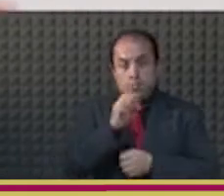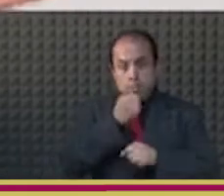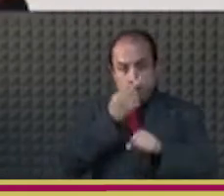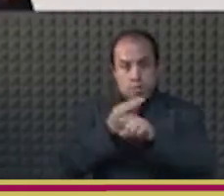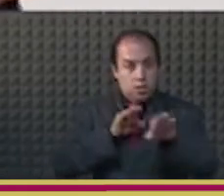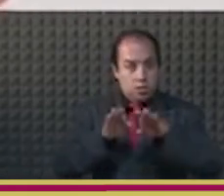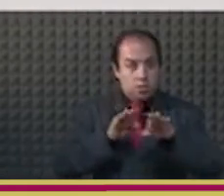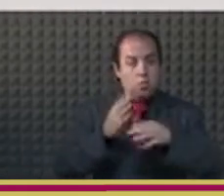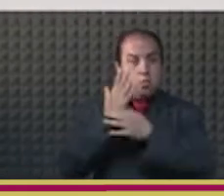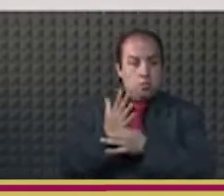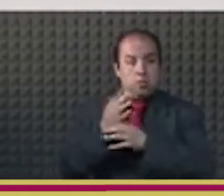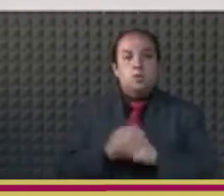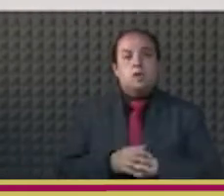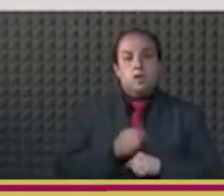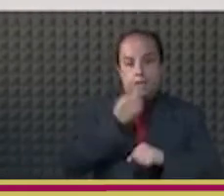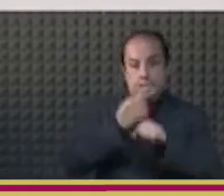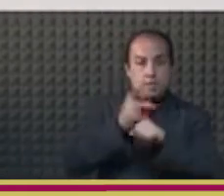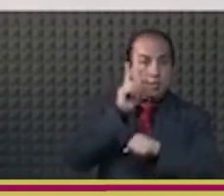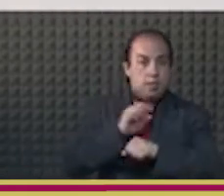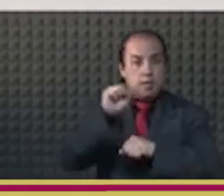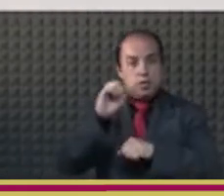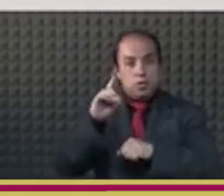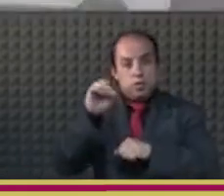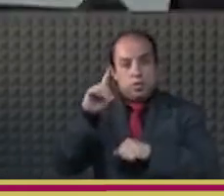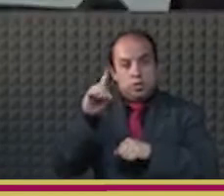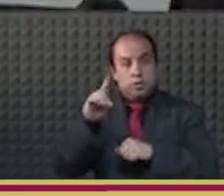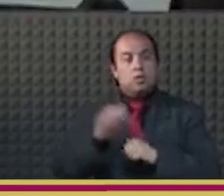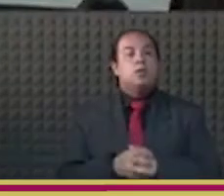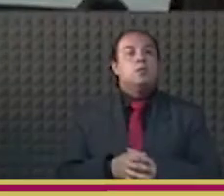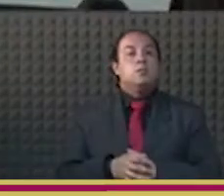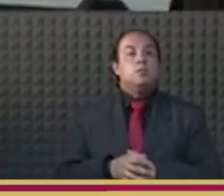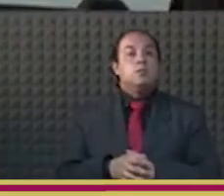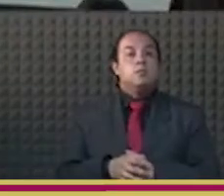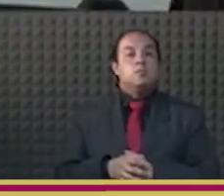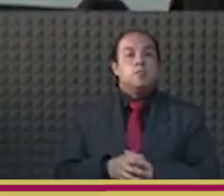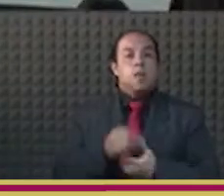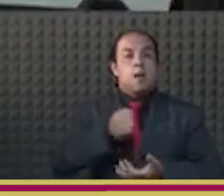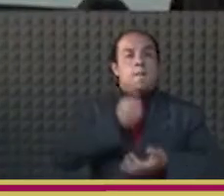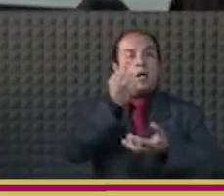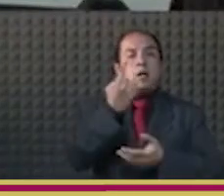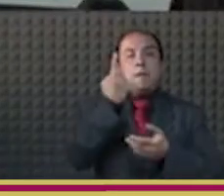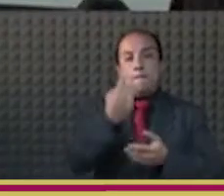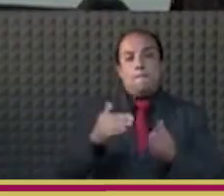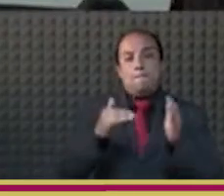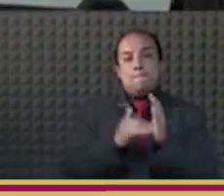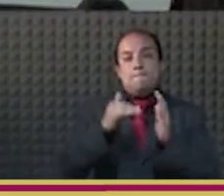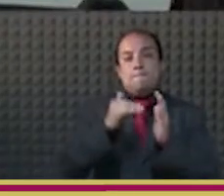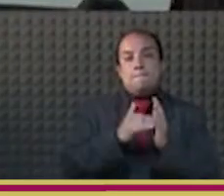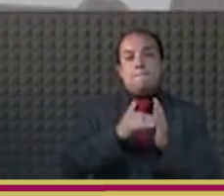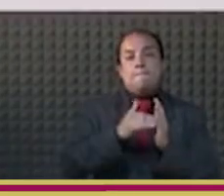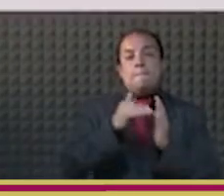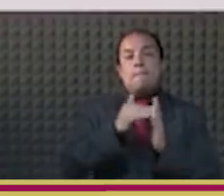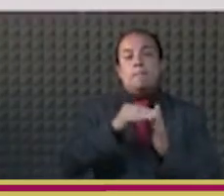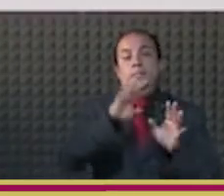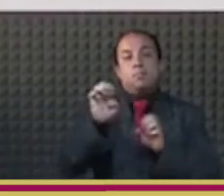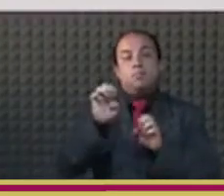del Trabajo, como lo ha dicho aquí la secretaria Soledad, ha invertido 1,400 millones de pesos